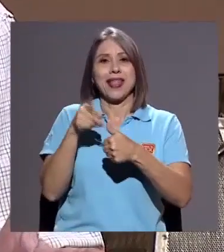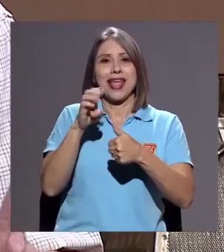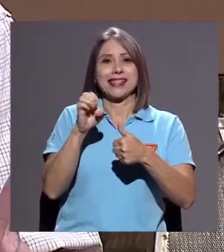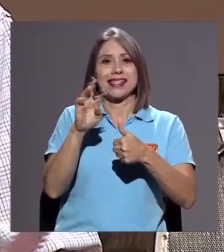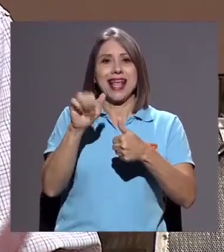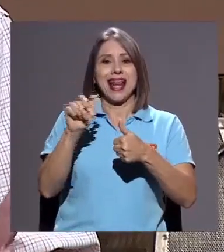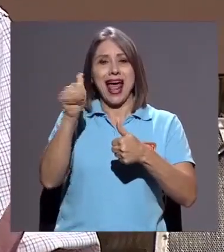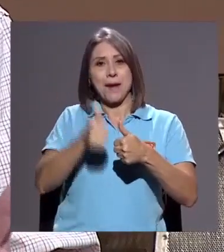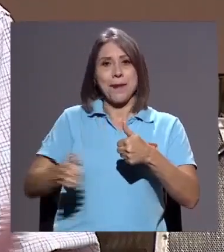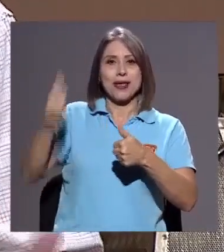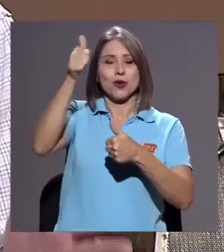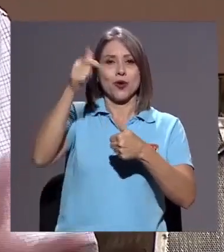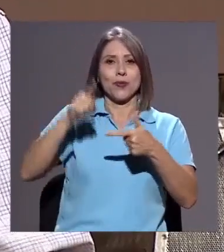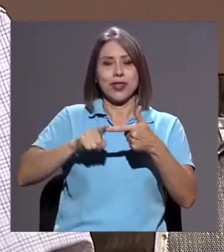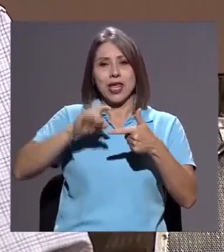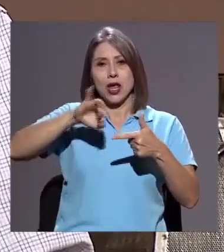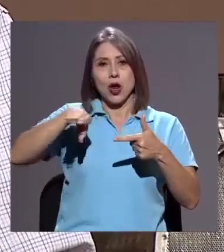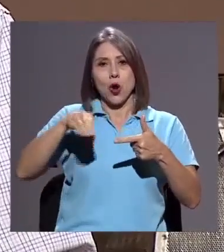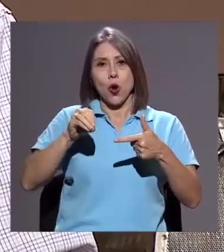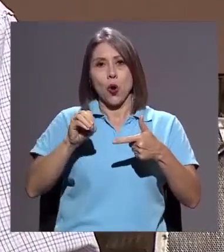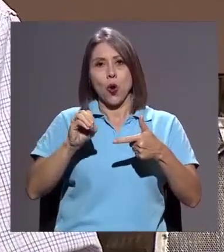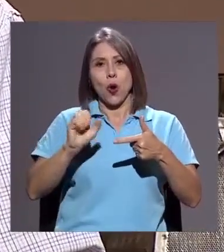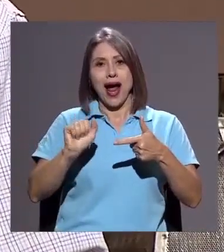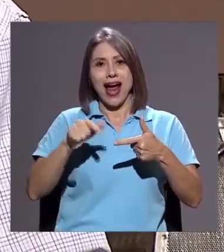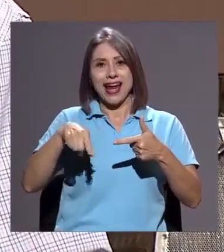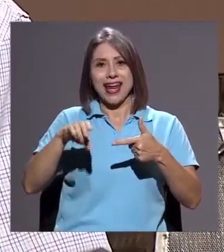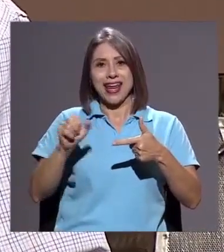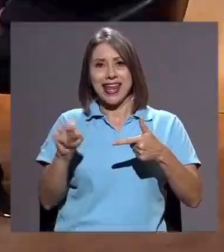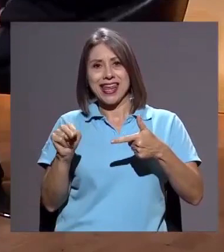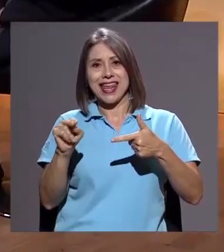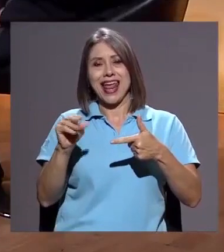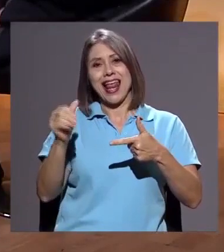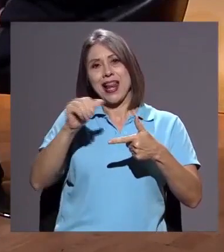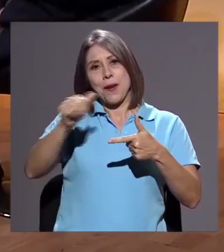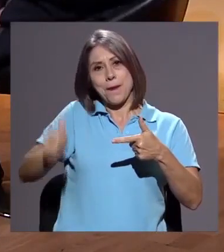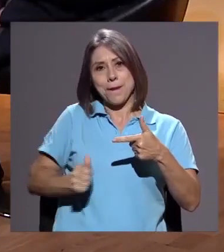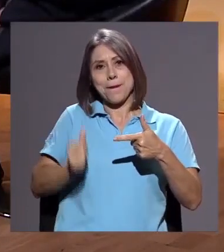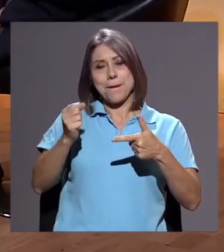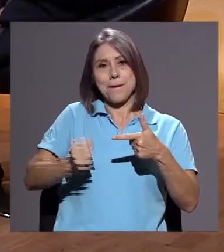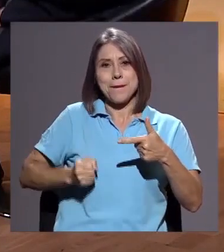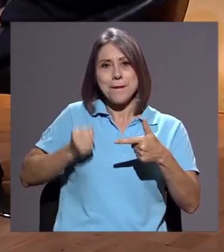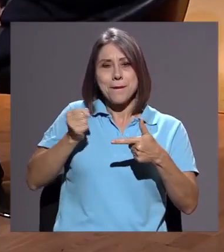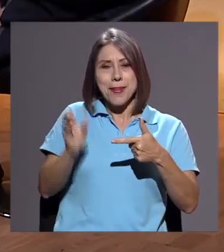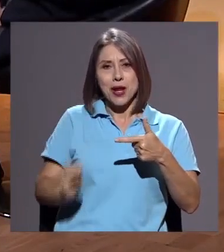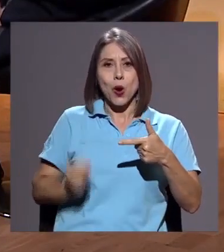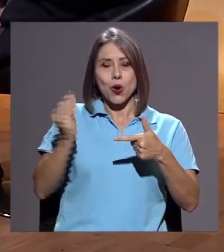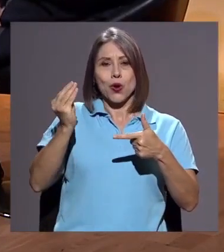nuestro hermano Joaquín, que es el menor, ¿verdad? Bueno, y ese además, yo tengo que decir con todo el orgullo,